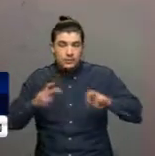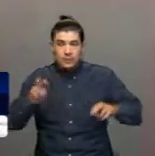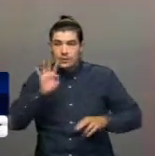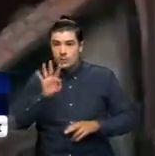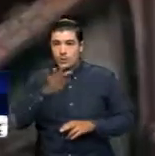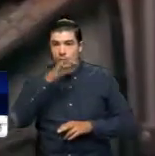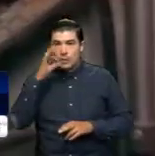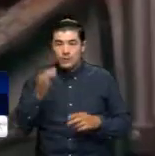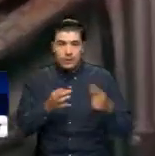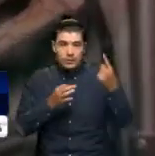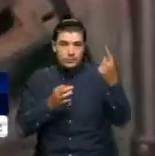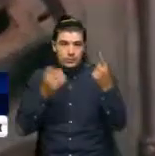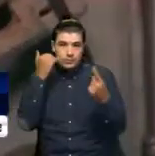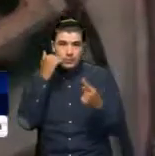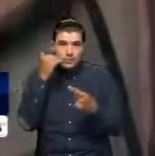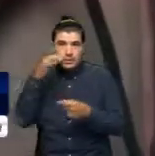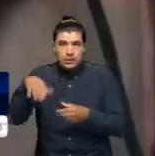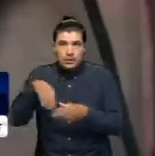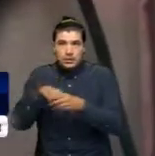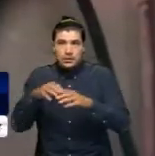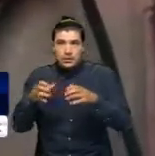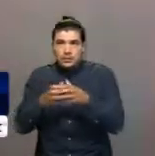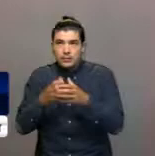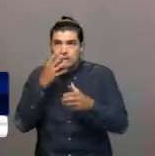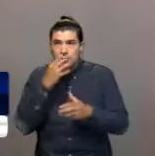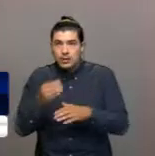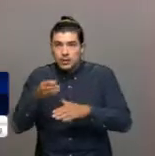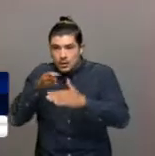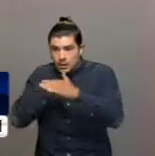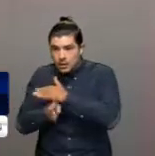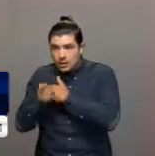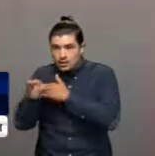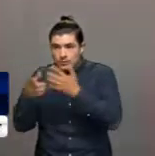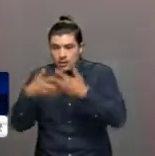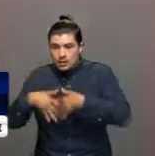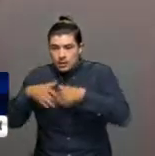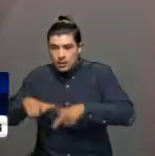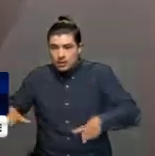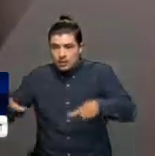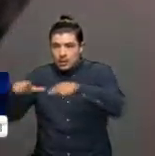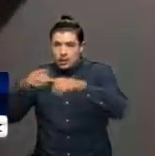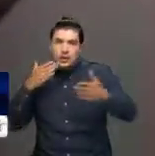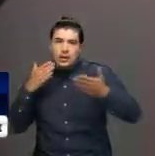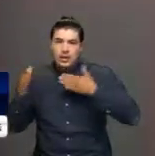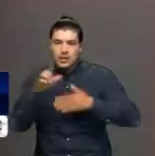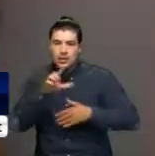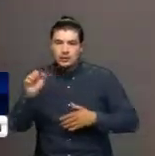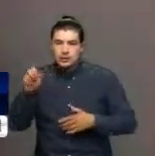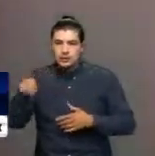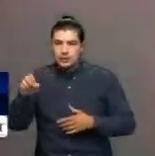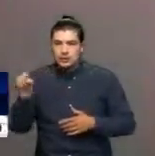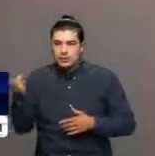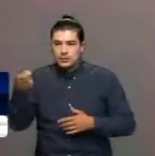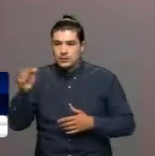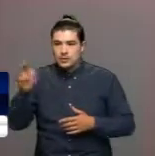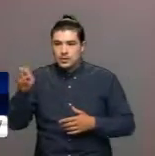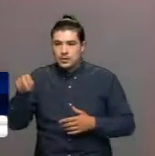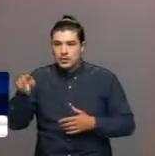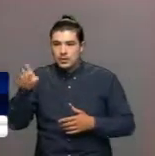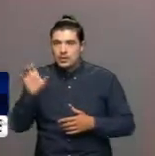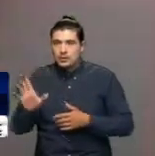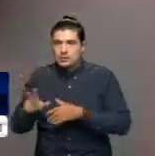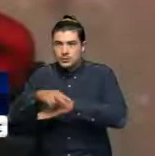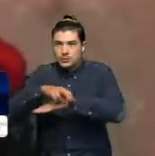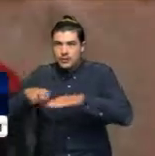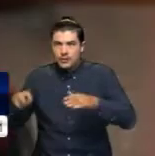hombres y la mujer que integraban la banda habrían ingresado hasta una empresa localizada en la vereda llano grande del municipio de girón de donde sustrajeron